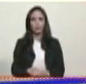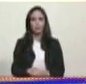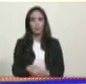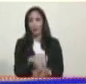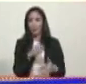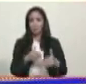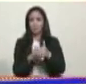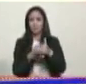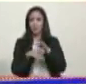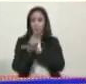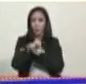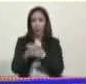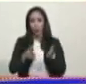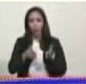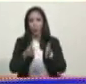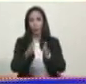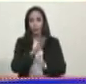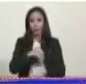detener en el camino,